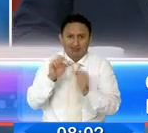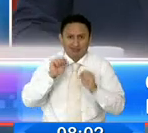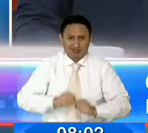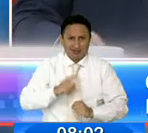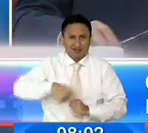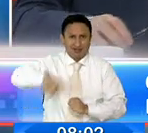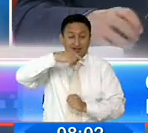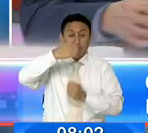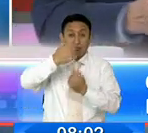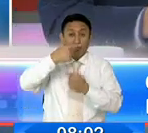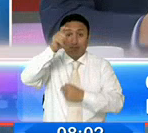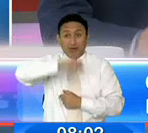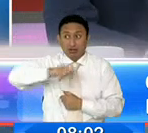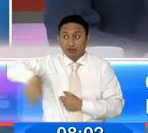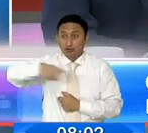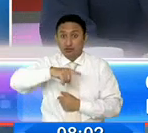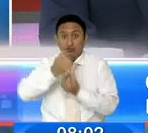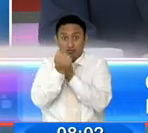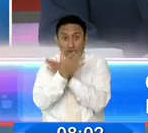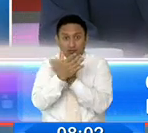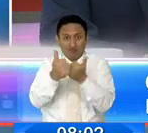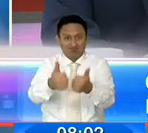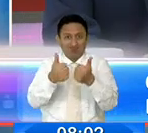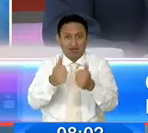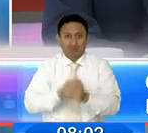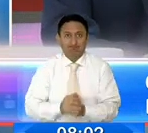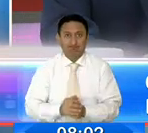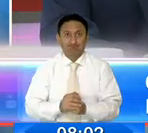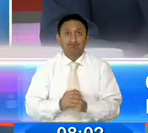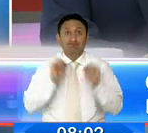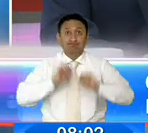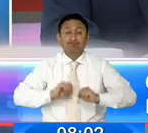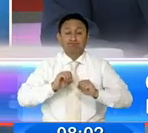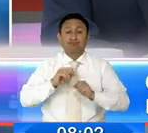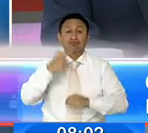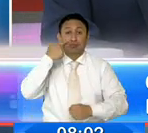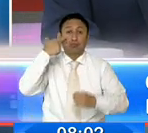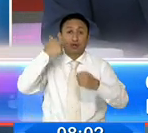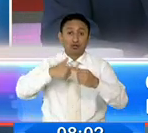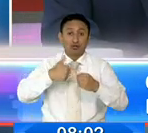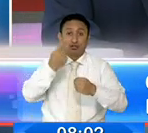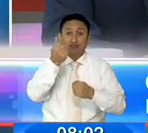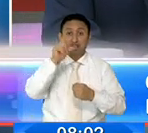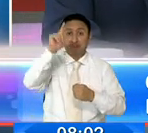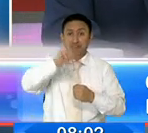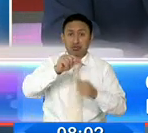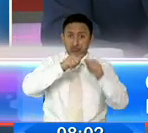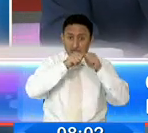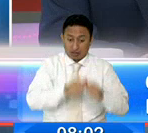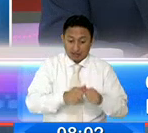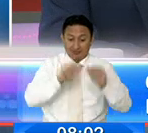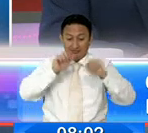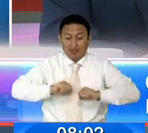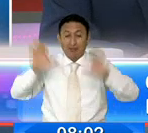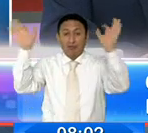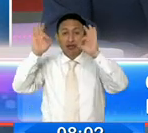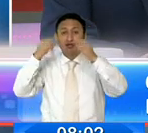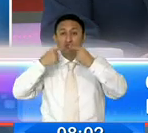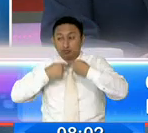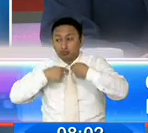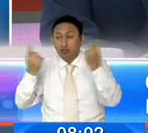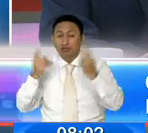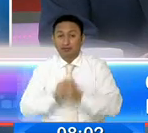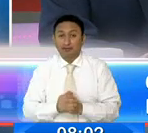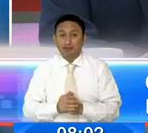aquí para que la ciudadanía esté bien informada. Se mantienen precios de la gasolina, los precios bajos, y ahora también el anuncio que hace el ministro de Energía